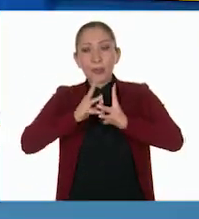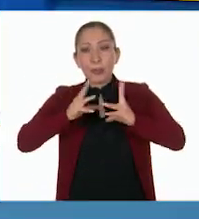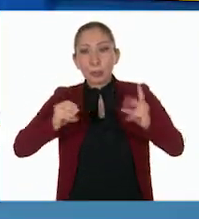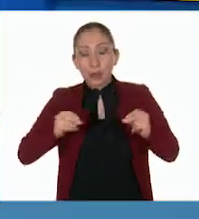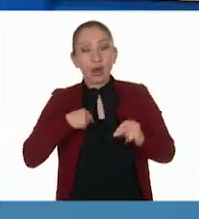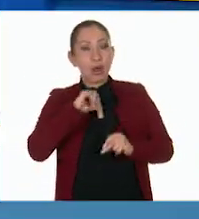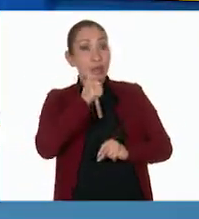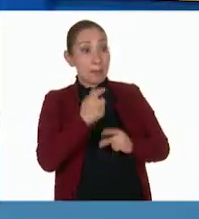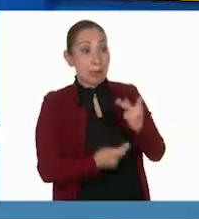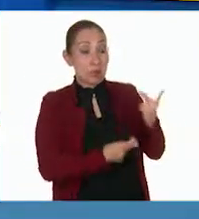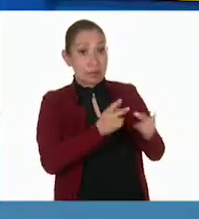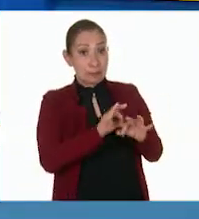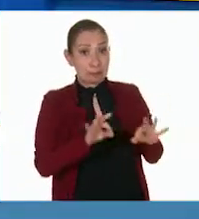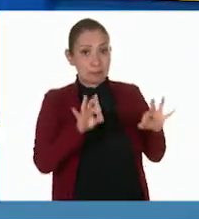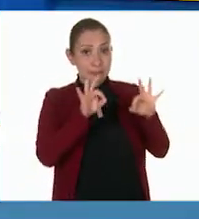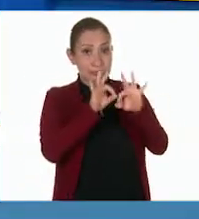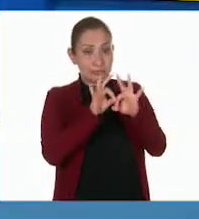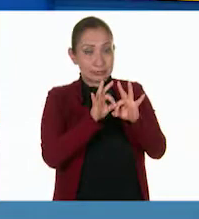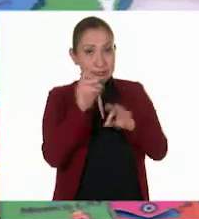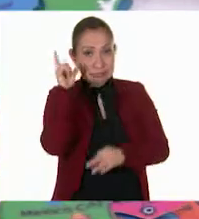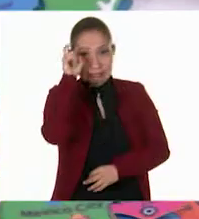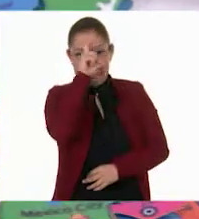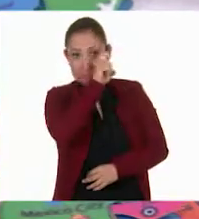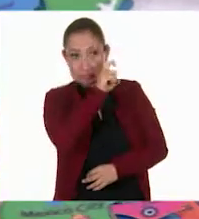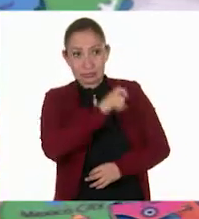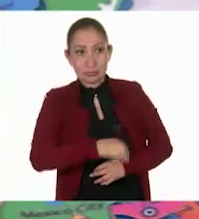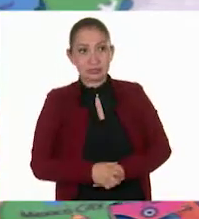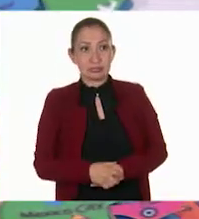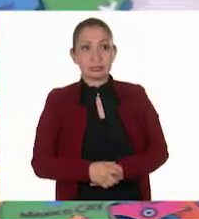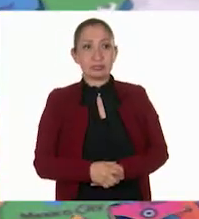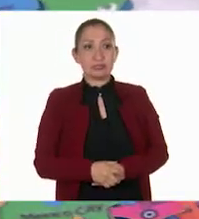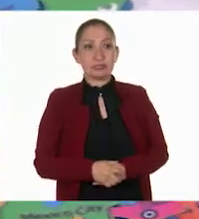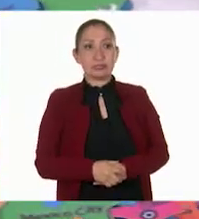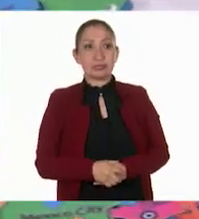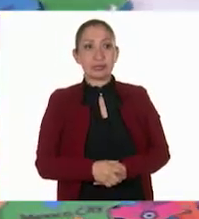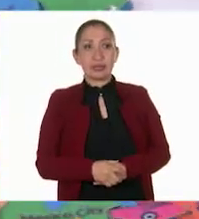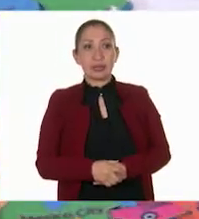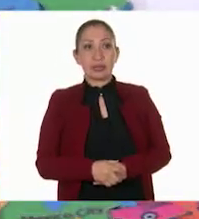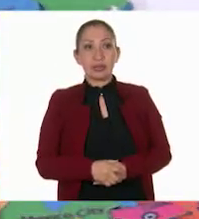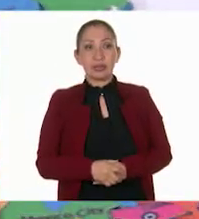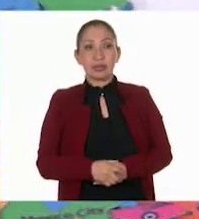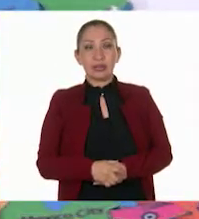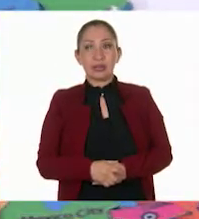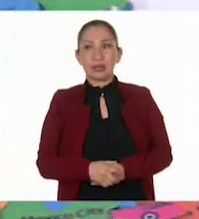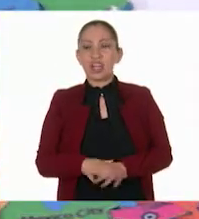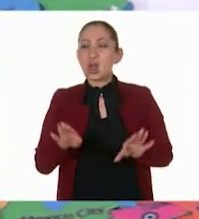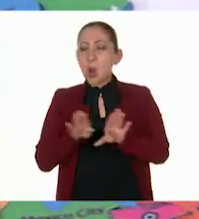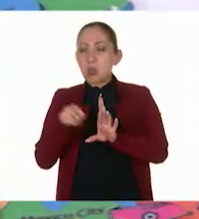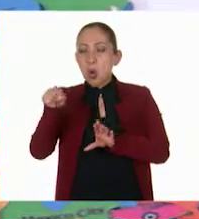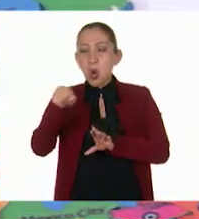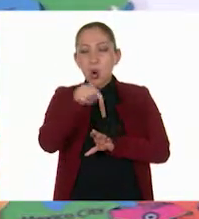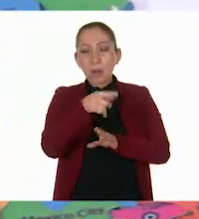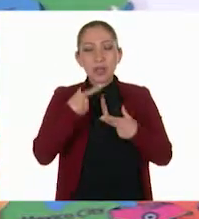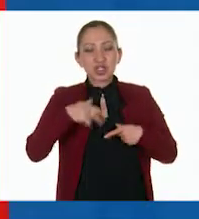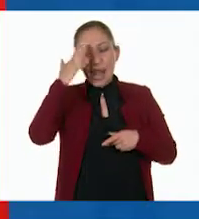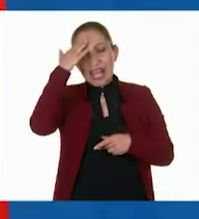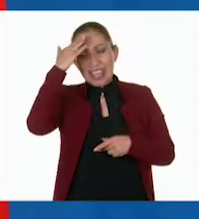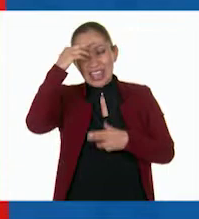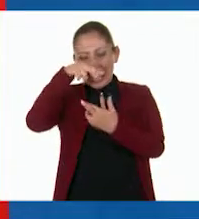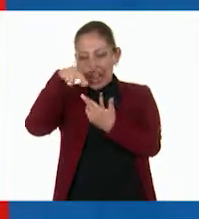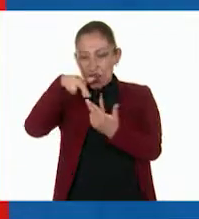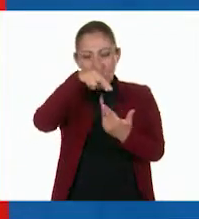del momento. Voy. Sí. pacificar a los caudillos. Pero